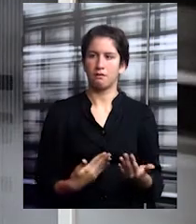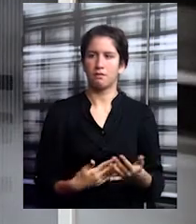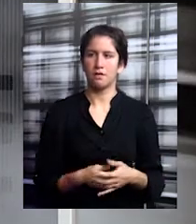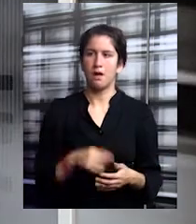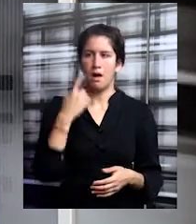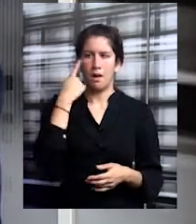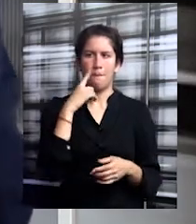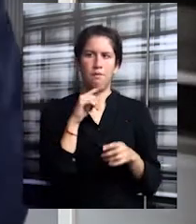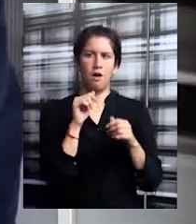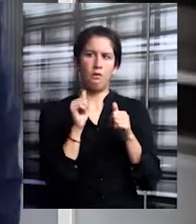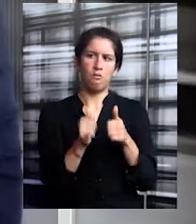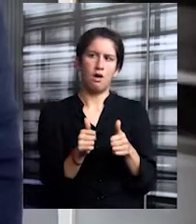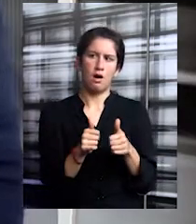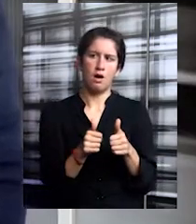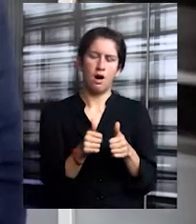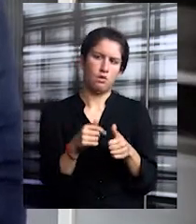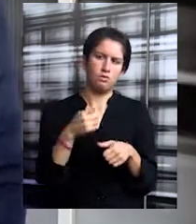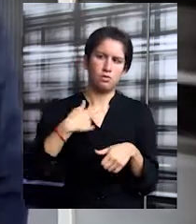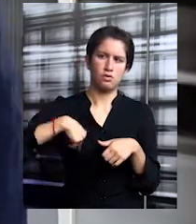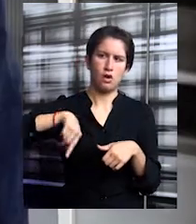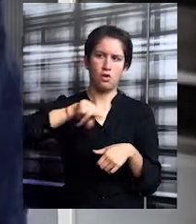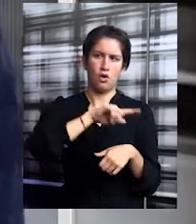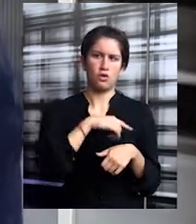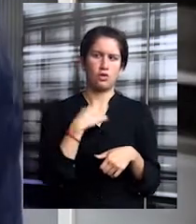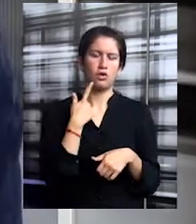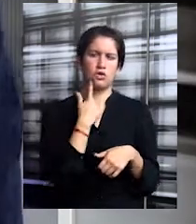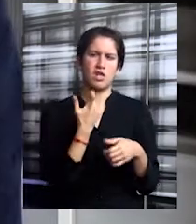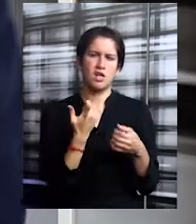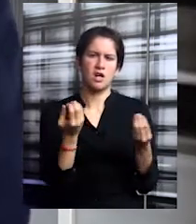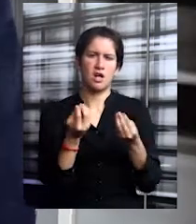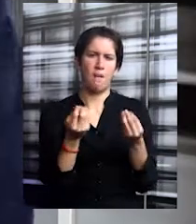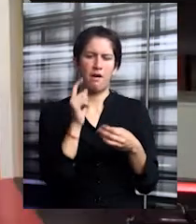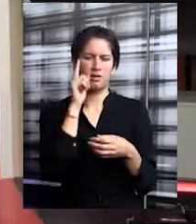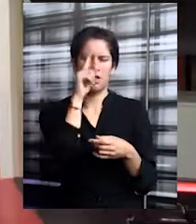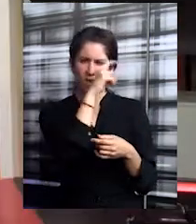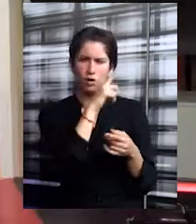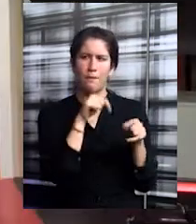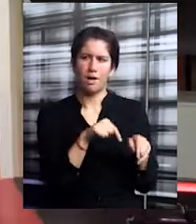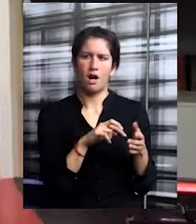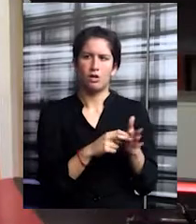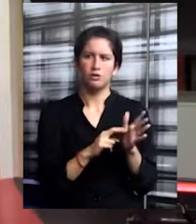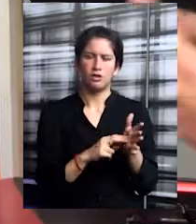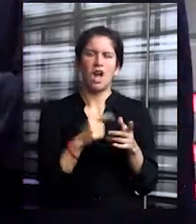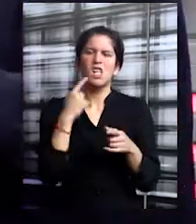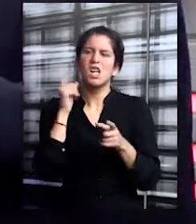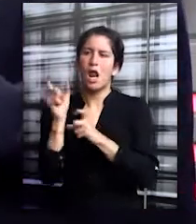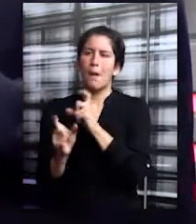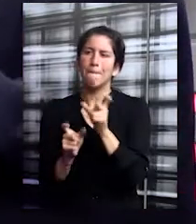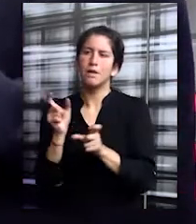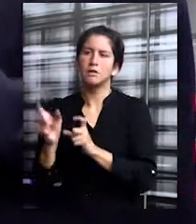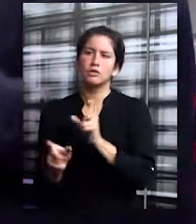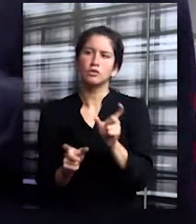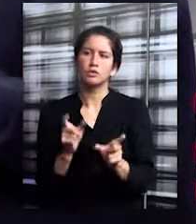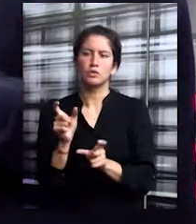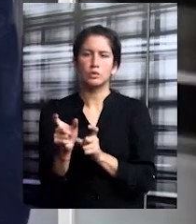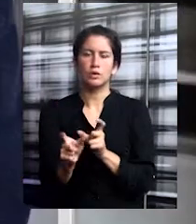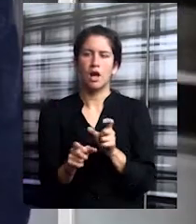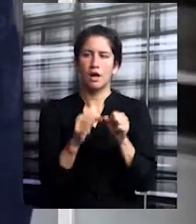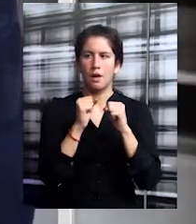¿qué nos vienen a pedir ahora si estamos nosotros con esta gran complicación? ¿Qué le dice usted a aquellas personas, e incluso a aquellos personeros que puedan